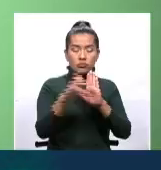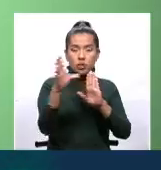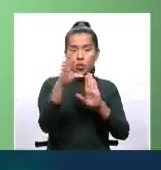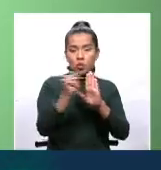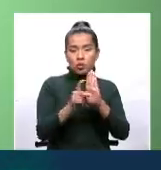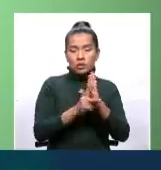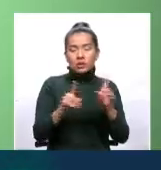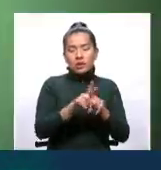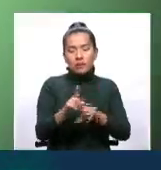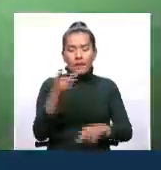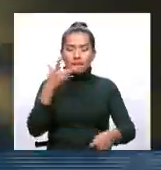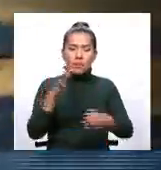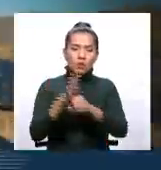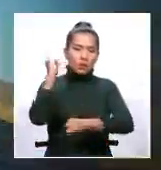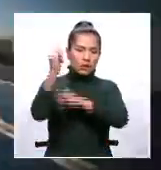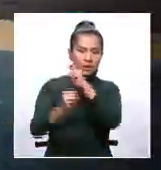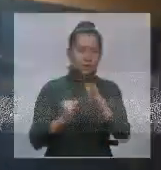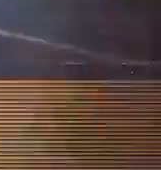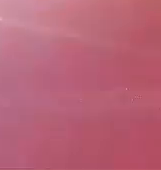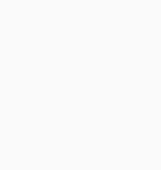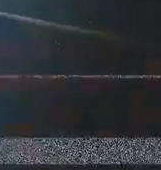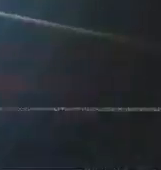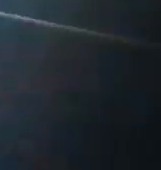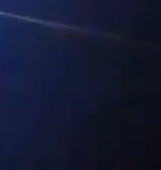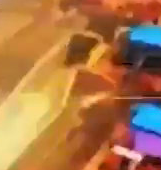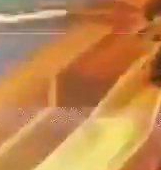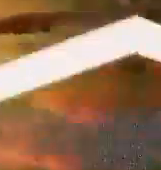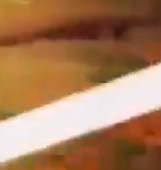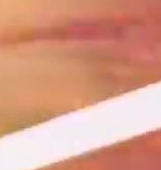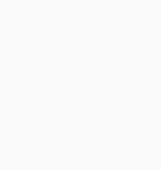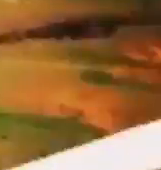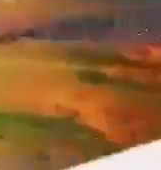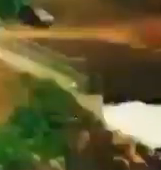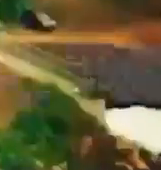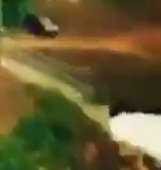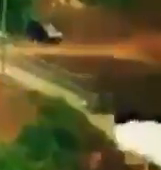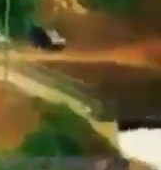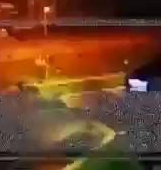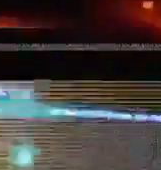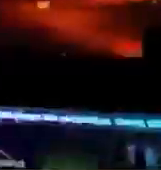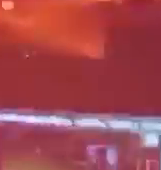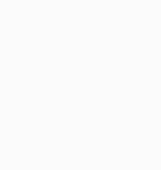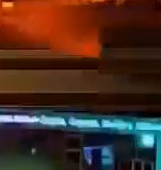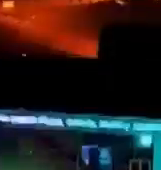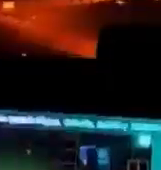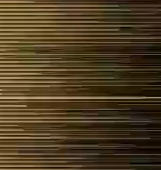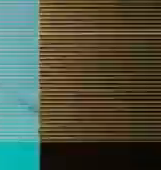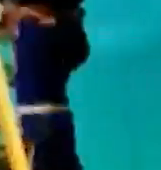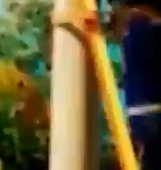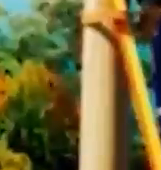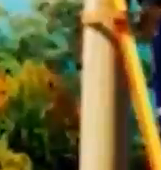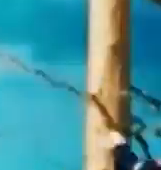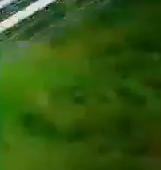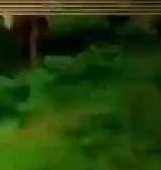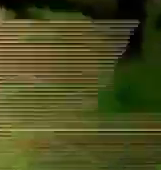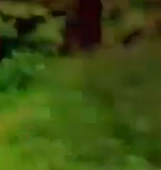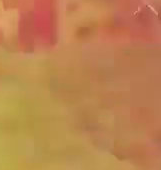compromiso internacional. We'll be right back.